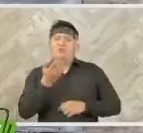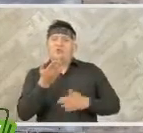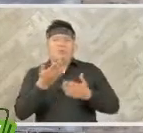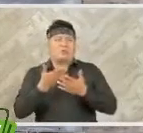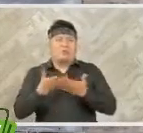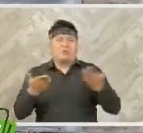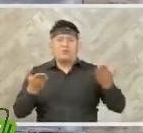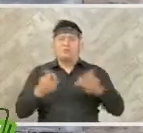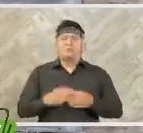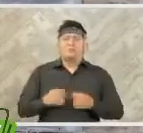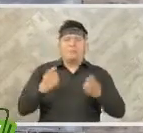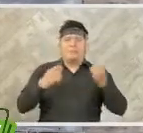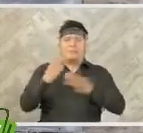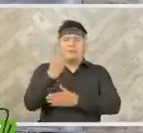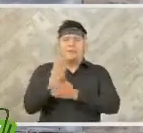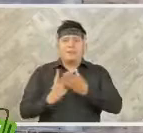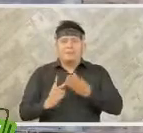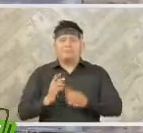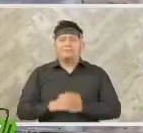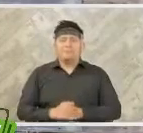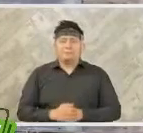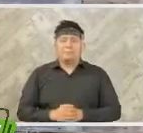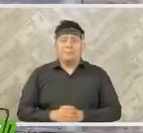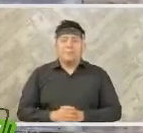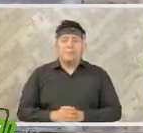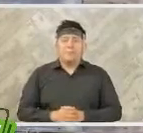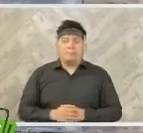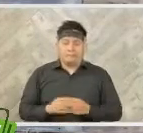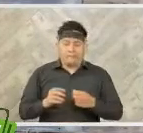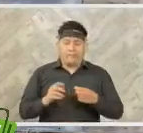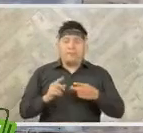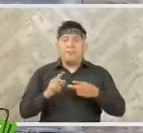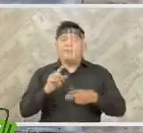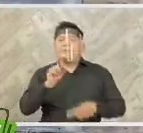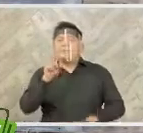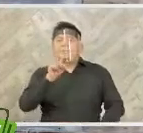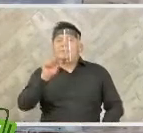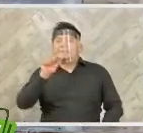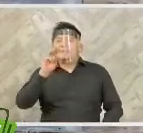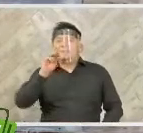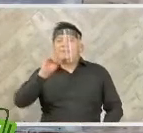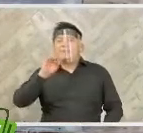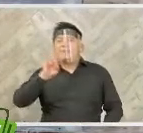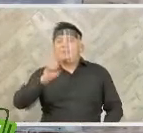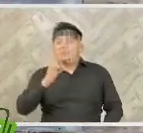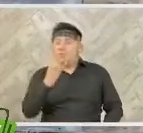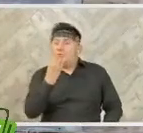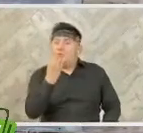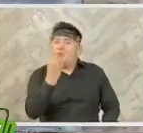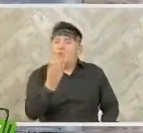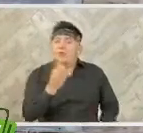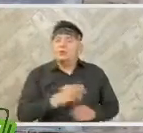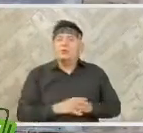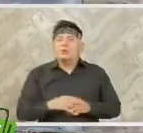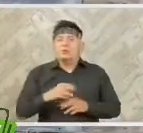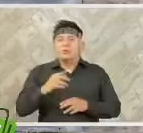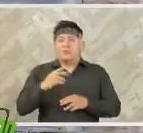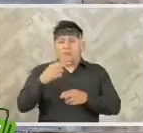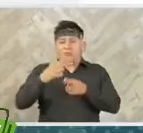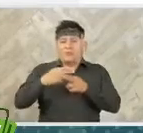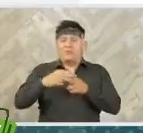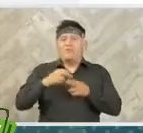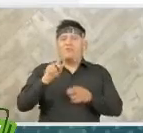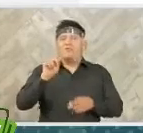Muchas gracias por tu pregunta. Dice por acá Samir Fayet Corona. Me llamó la atención eso del Fondo Nacional de